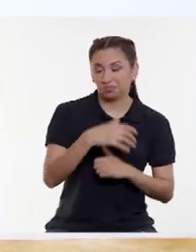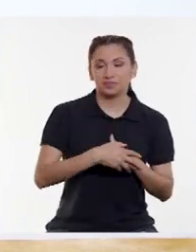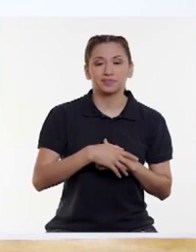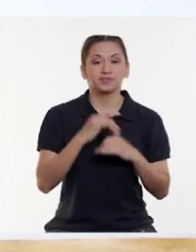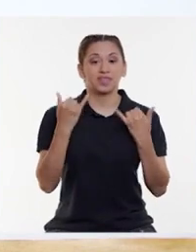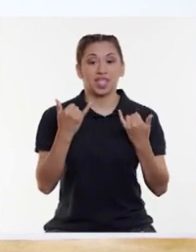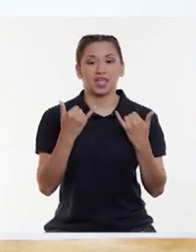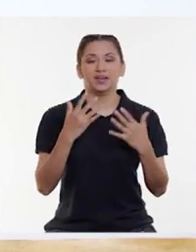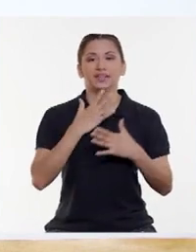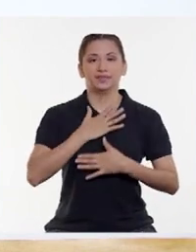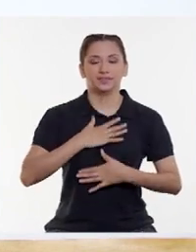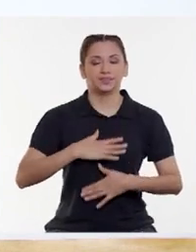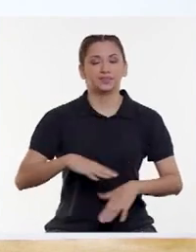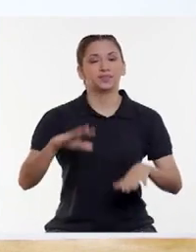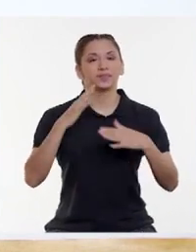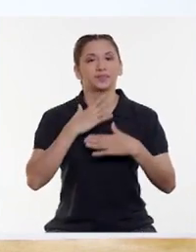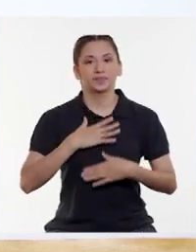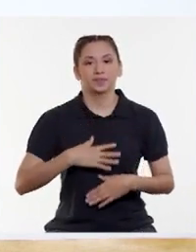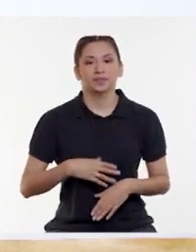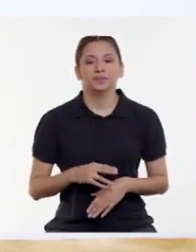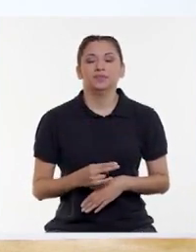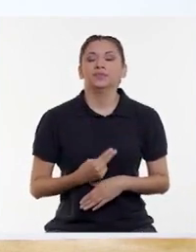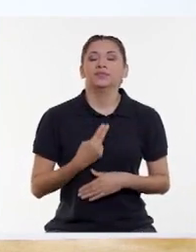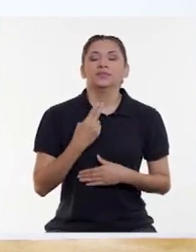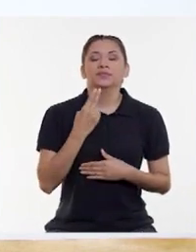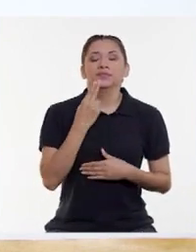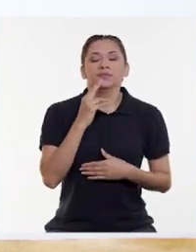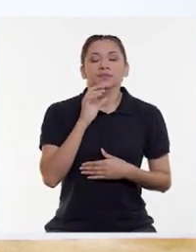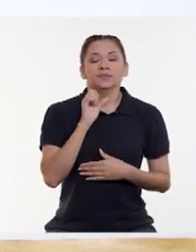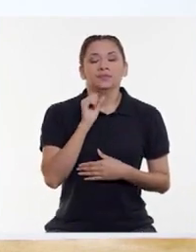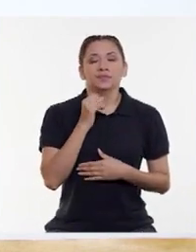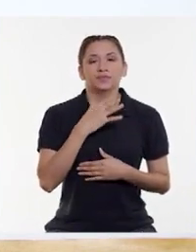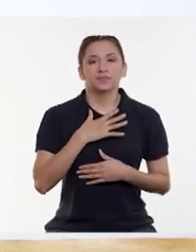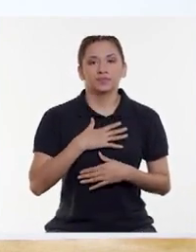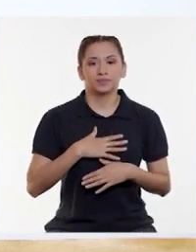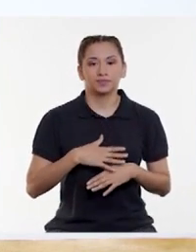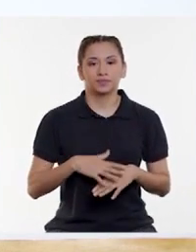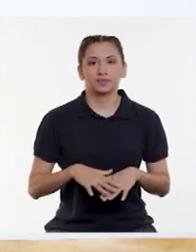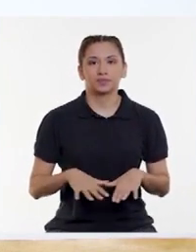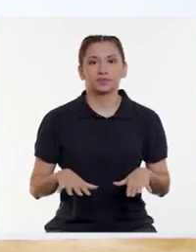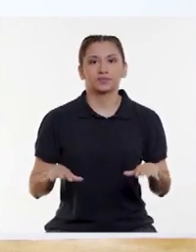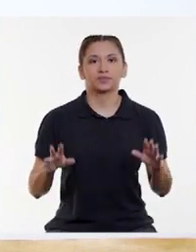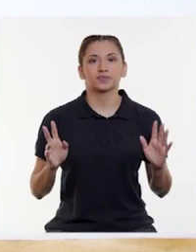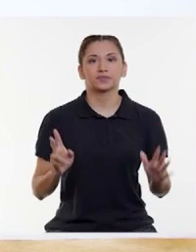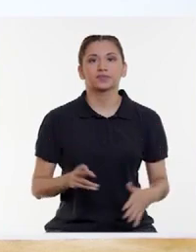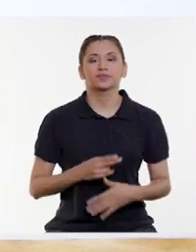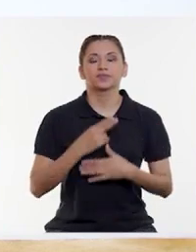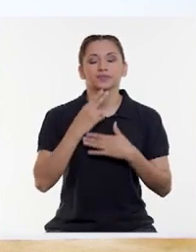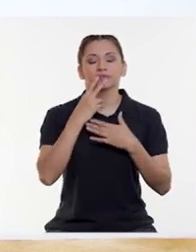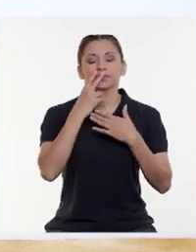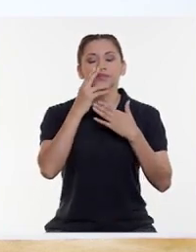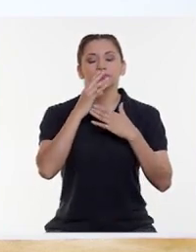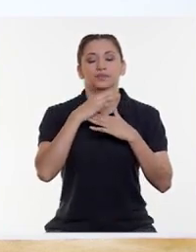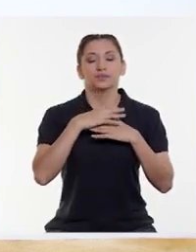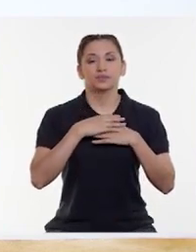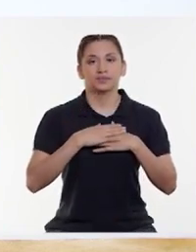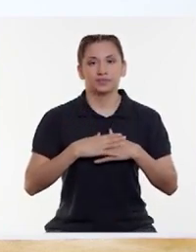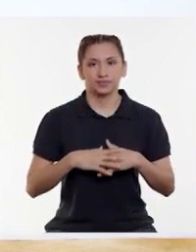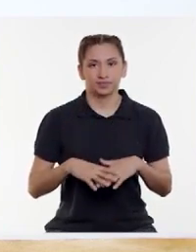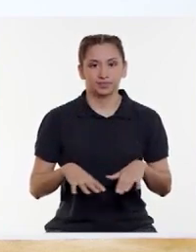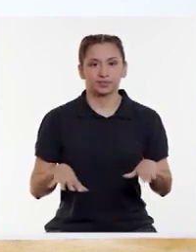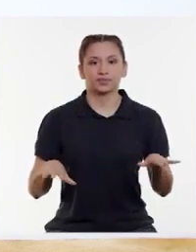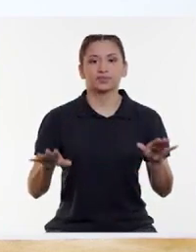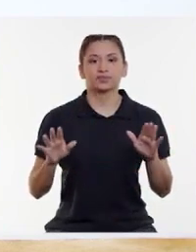Ahora vamos a calmarnos un poco. Vamos a respirar. Muy bien. Tomamos aire. Nos ponemos en esta